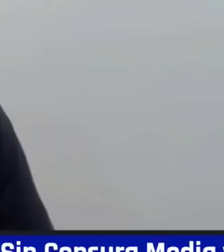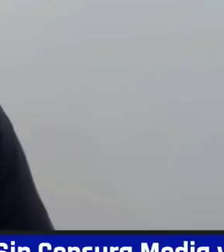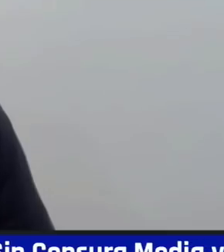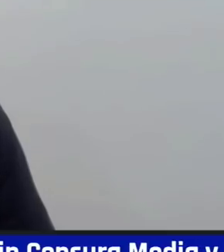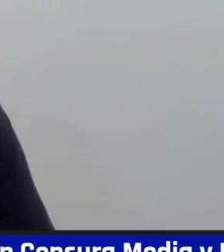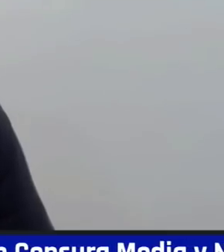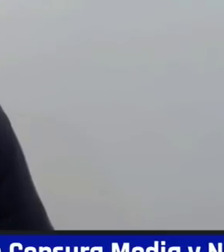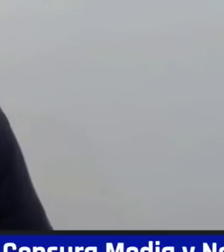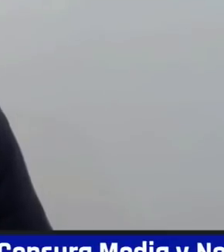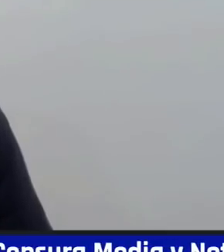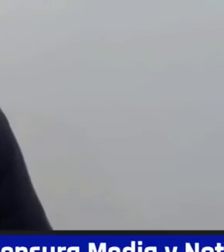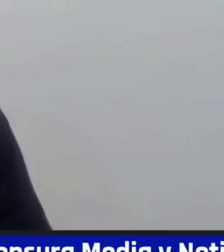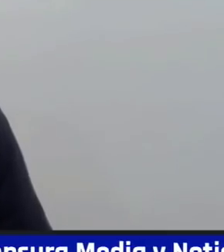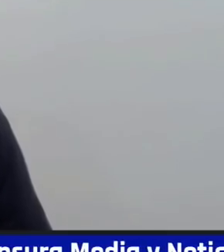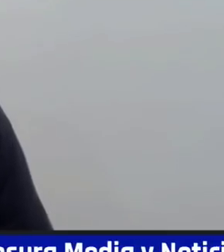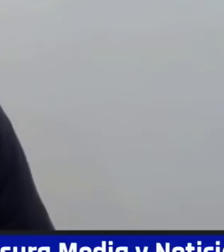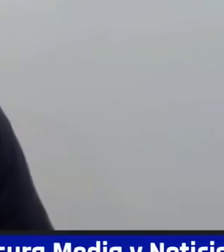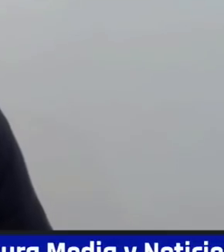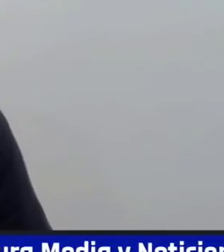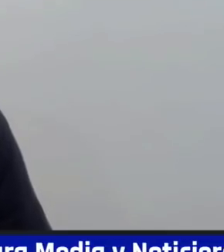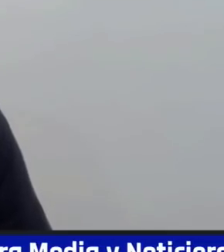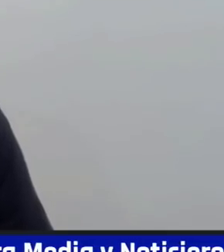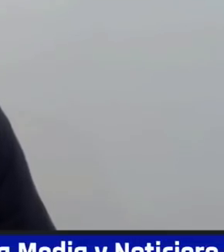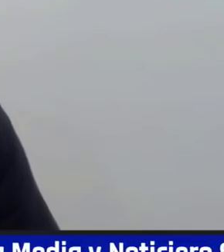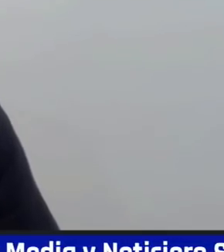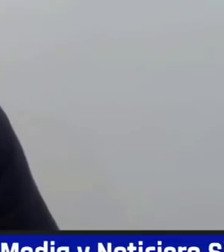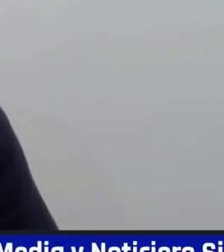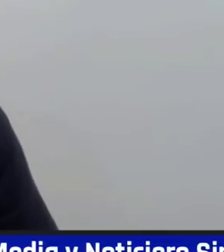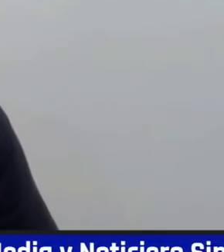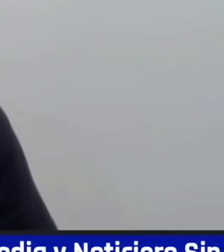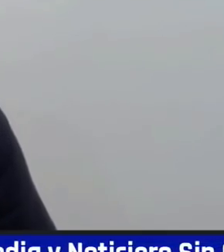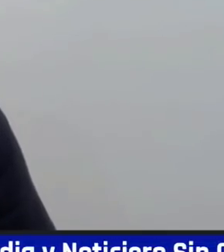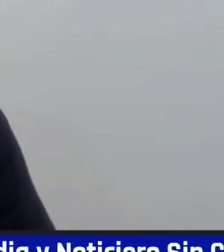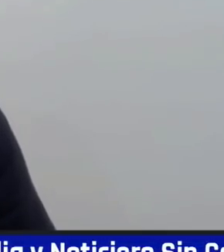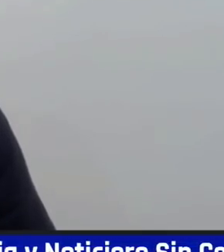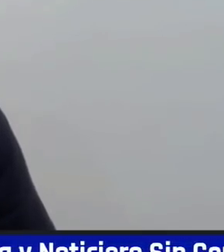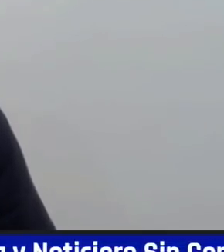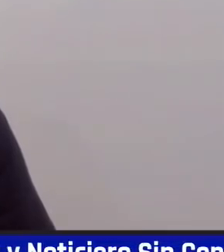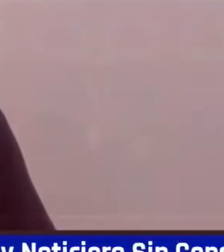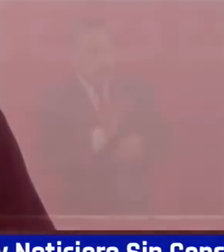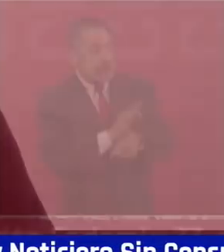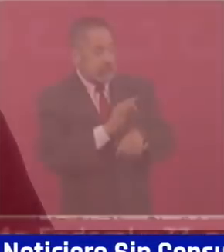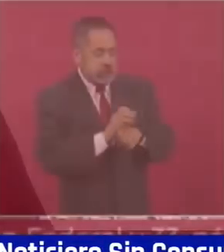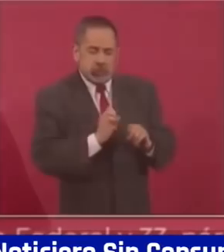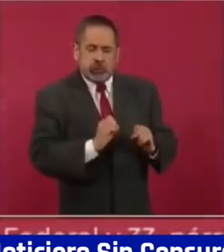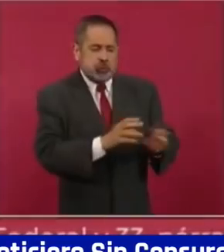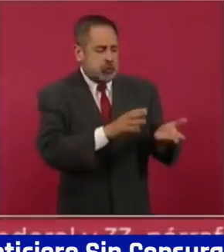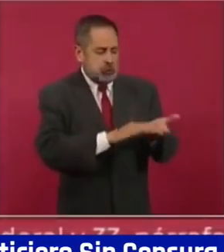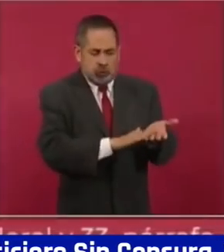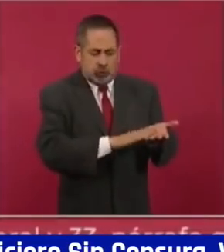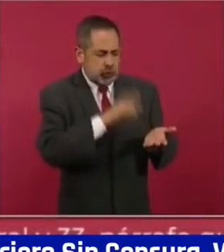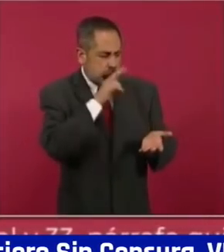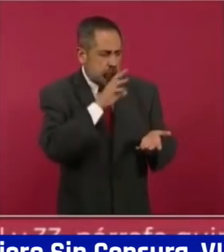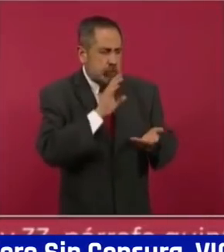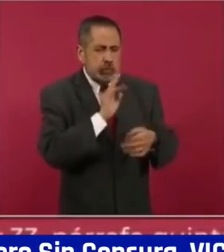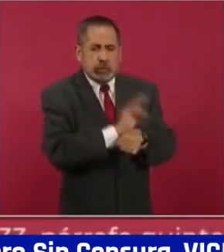INE. Y es que el presidente Andrés Manuel López Obrador ya